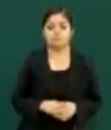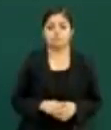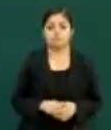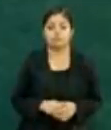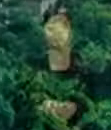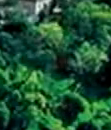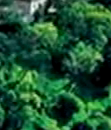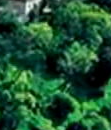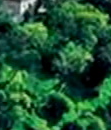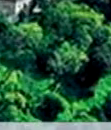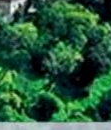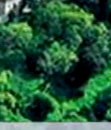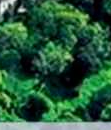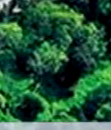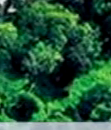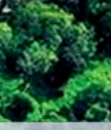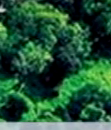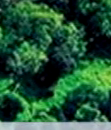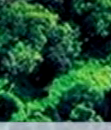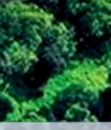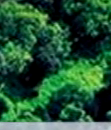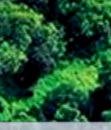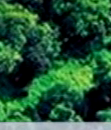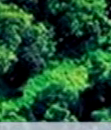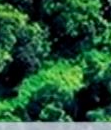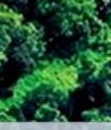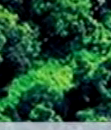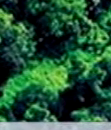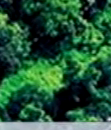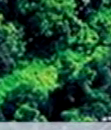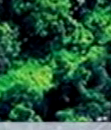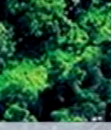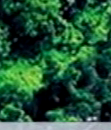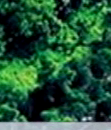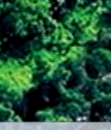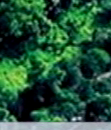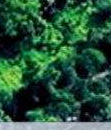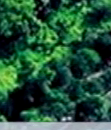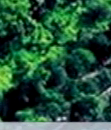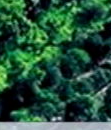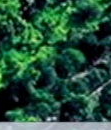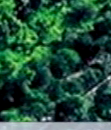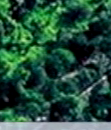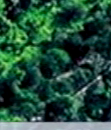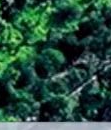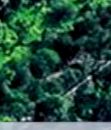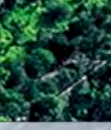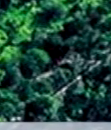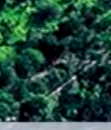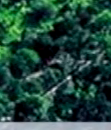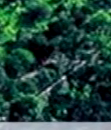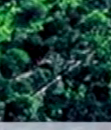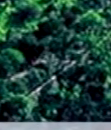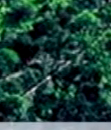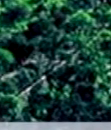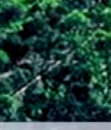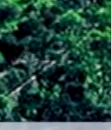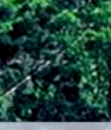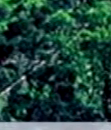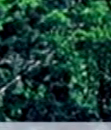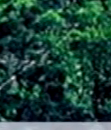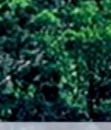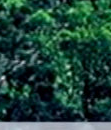No van a haber negocios inmobiliarios como era antes, al amparo del poder